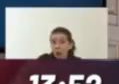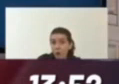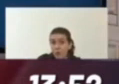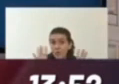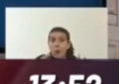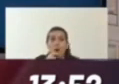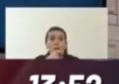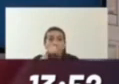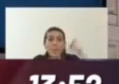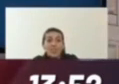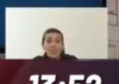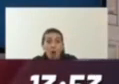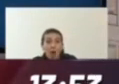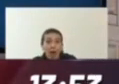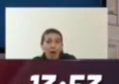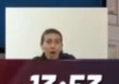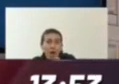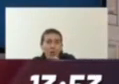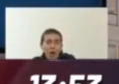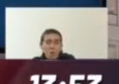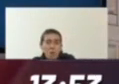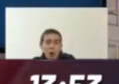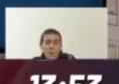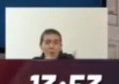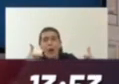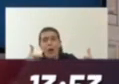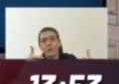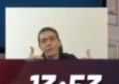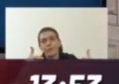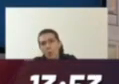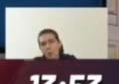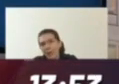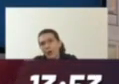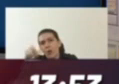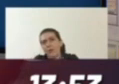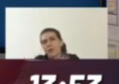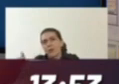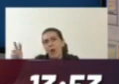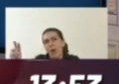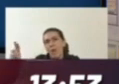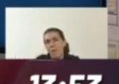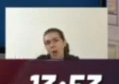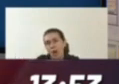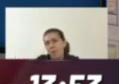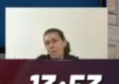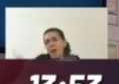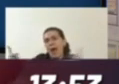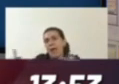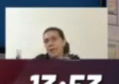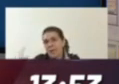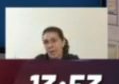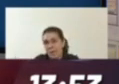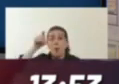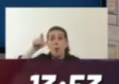los contagios, es razonable pensar que la tasa de mortalidad también crezca. Si la tasa